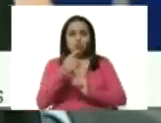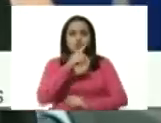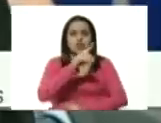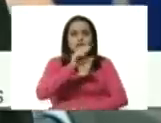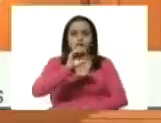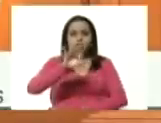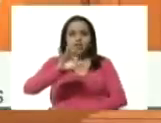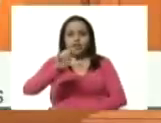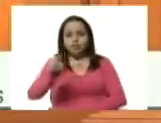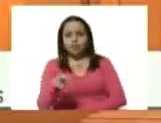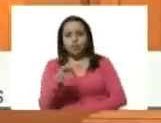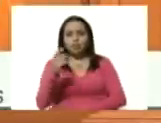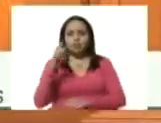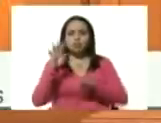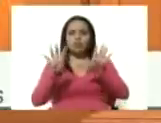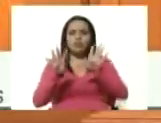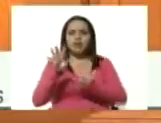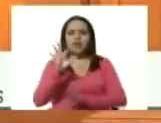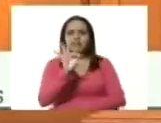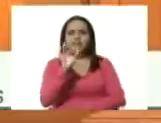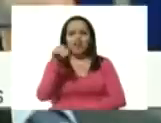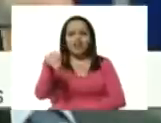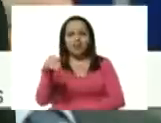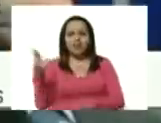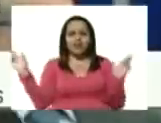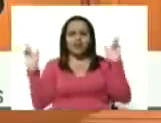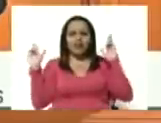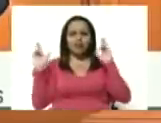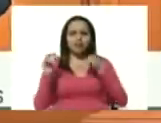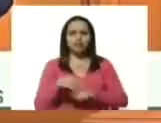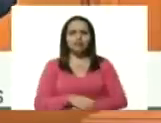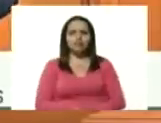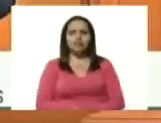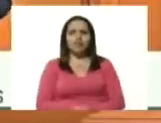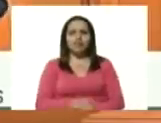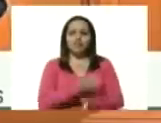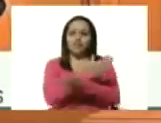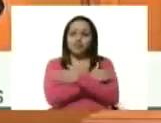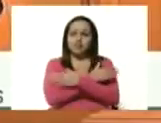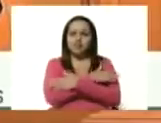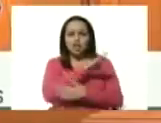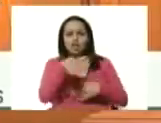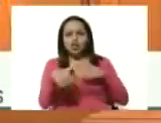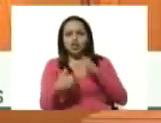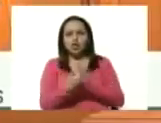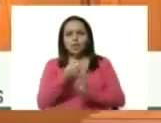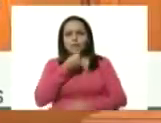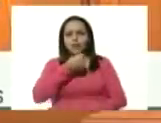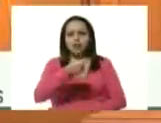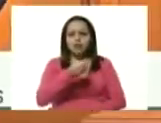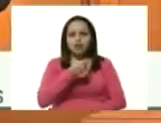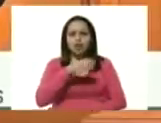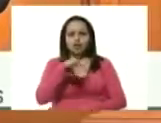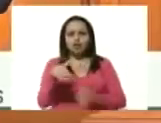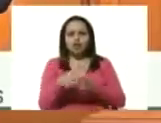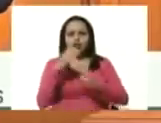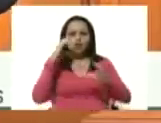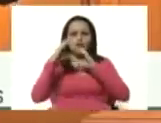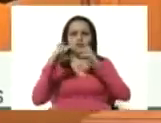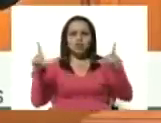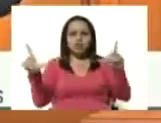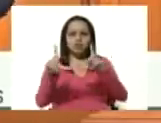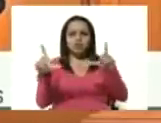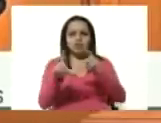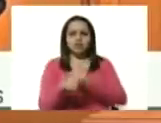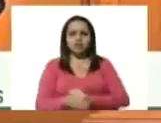103.9 FM. Felicidades a todos los periodistas, a todos los comunicadores de la televisión,